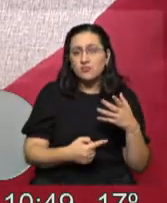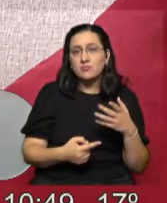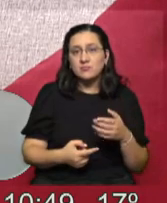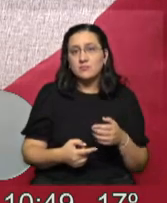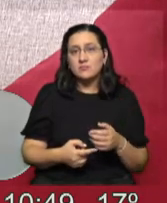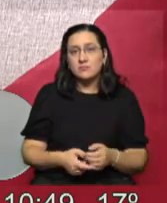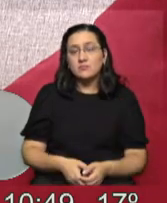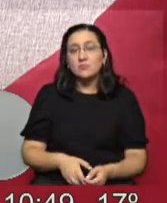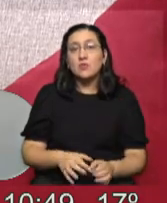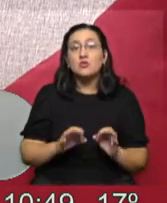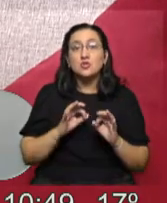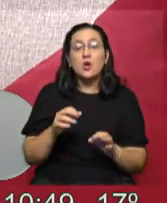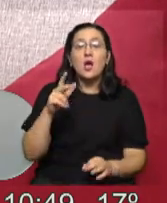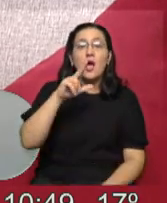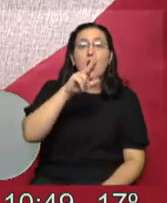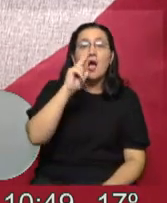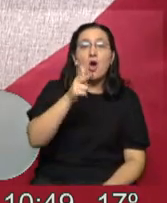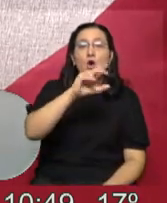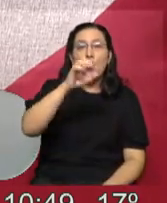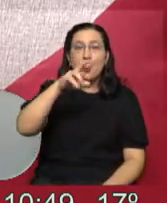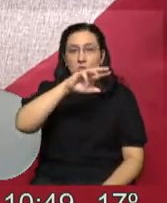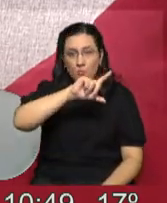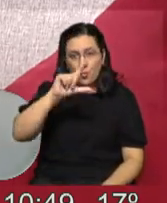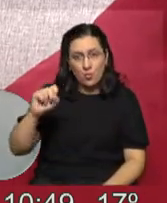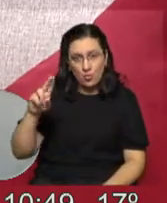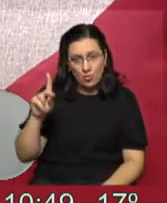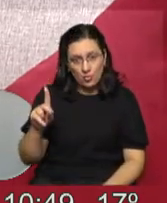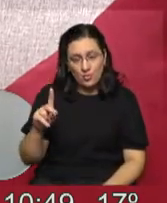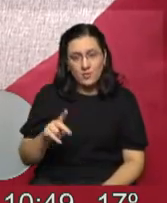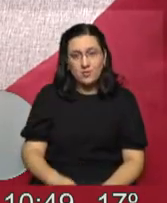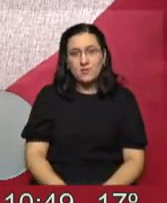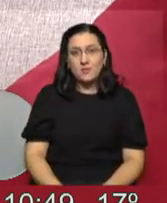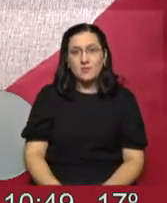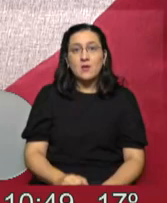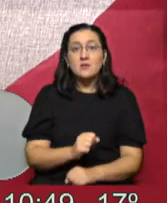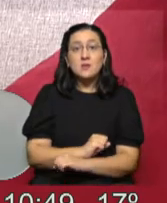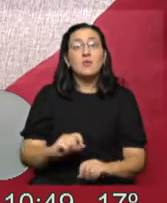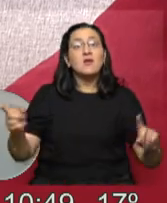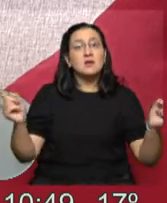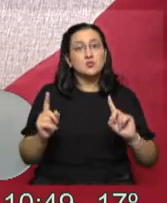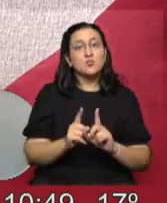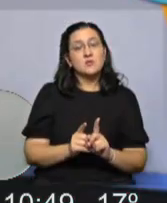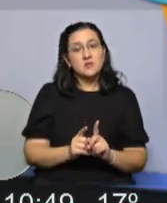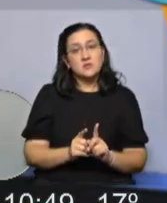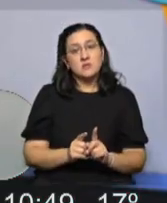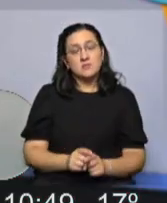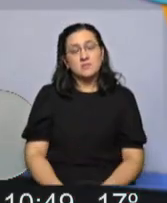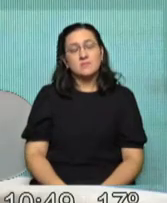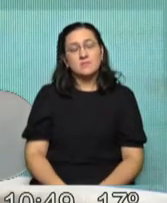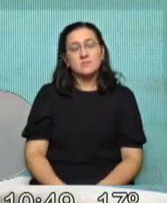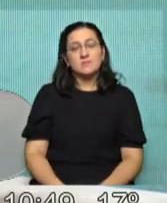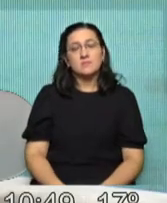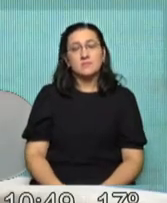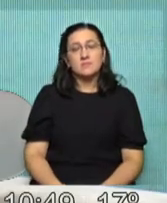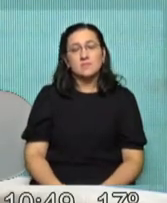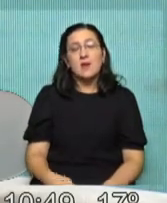llegada a Hollywood. Una pequeña patinada se le perdona a cualquiera. La puedo resumir de esa manera. ¡Oh! La